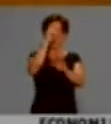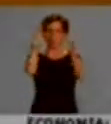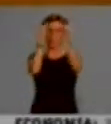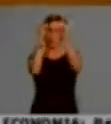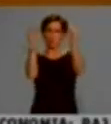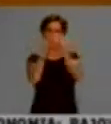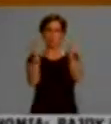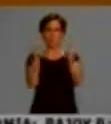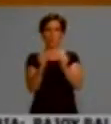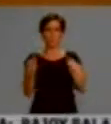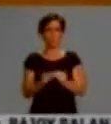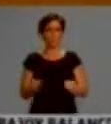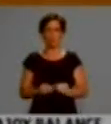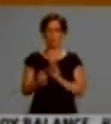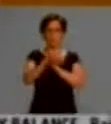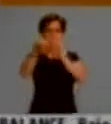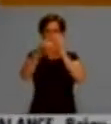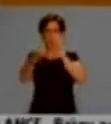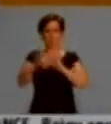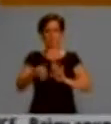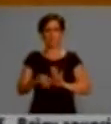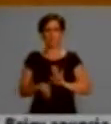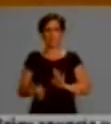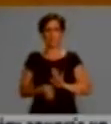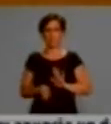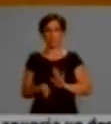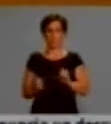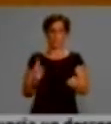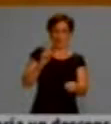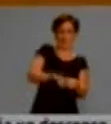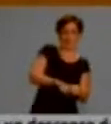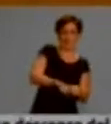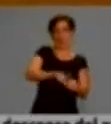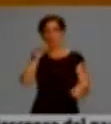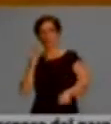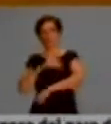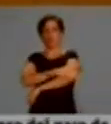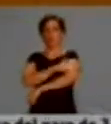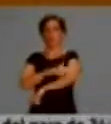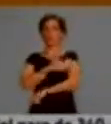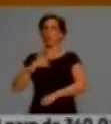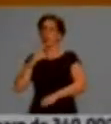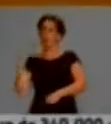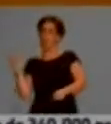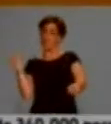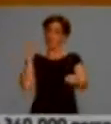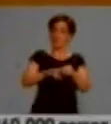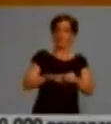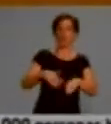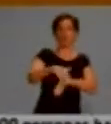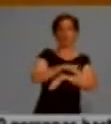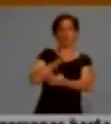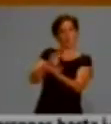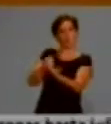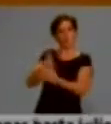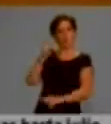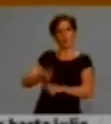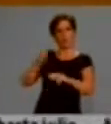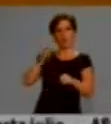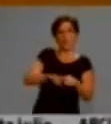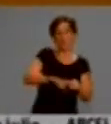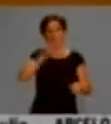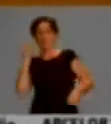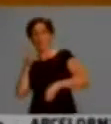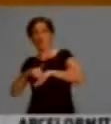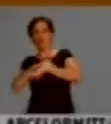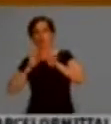su entrada y con su salida en el Gobierno. Que entra al Gobierno, se le paga en negro. Que sale del Gobierno,